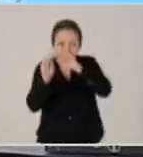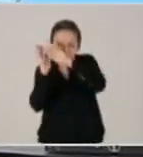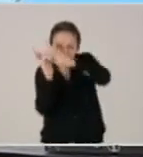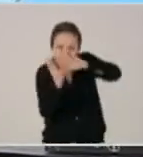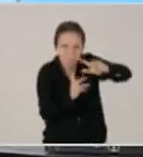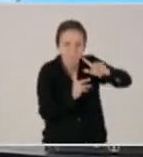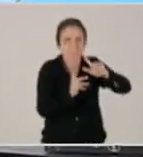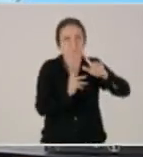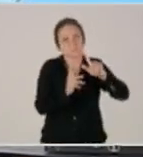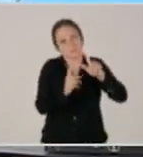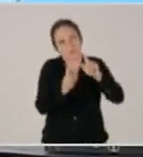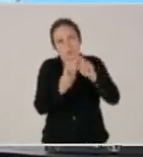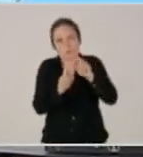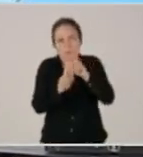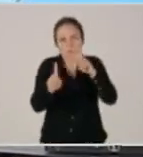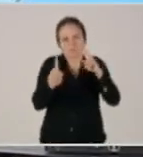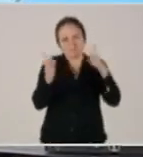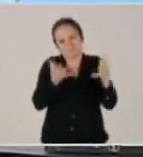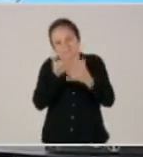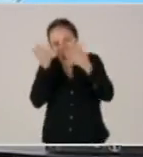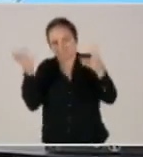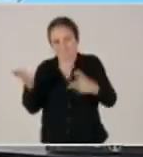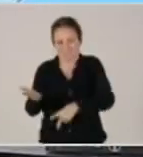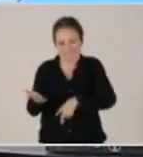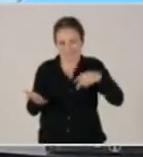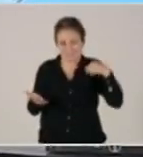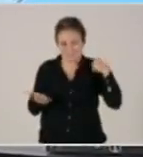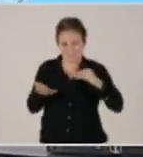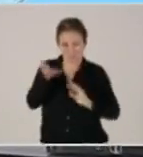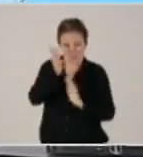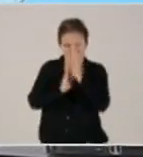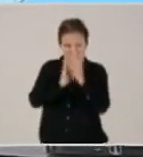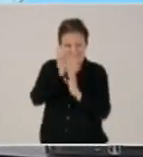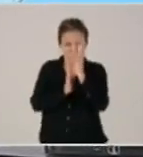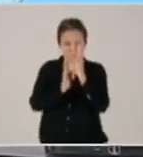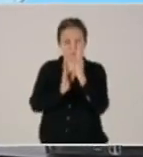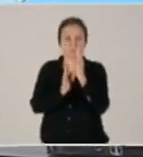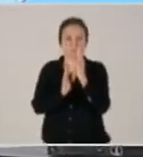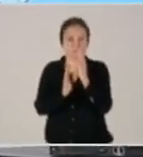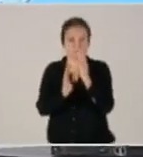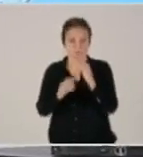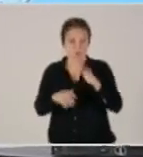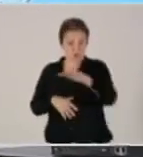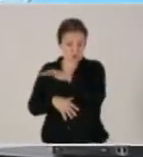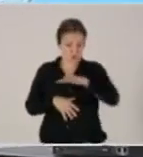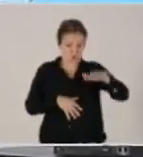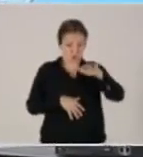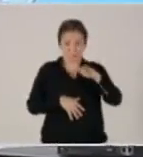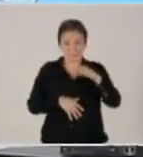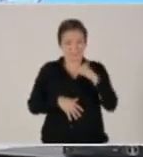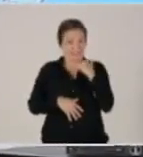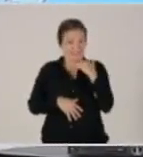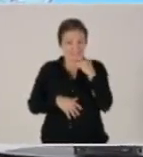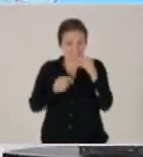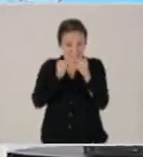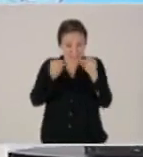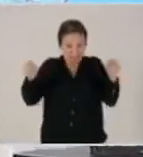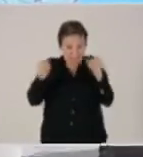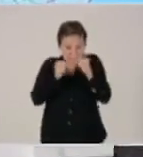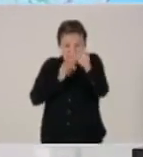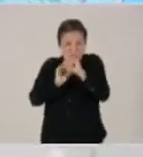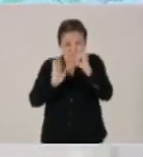muy ligeramente ese incendio que prácticamente ocupa toda la superficie menos la parte